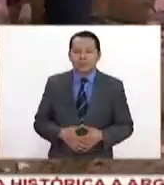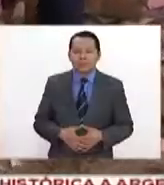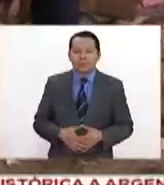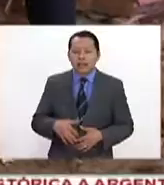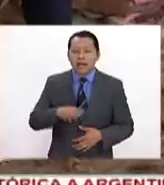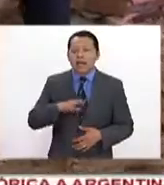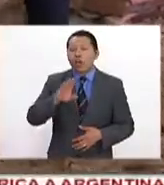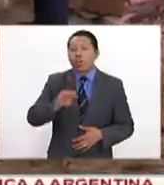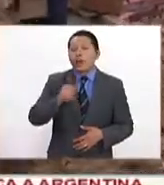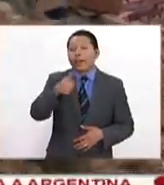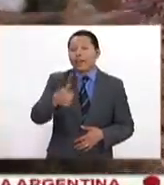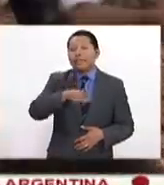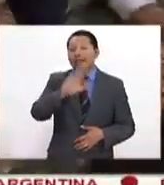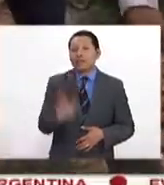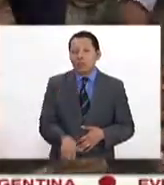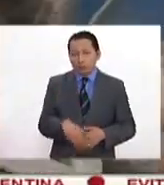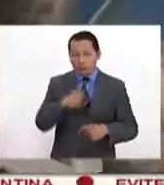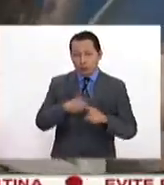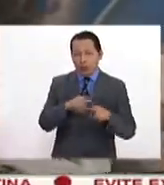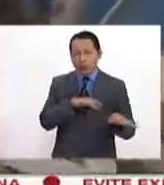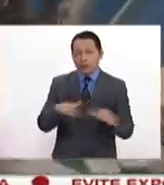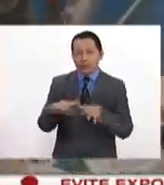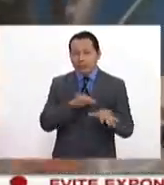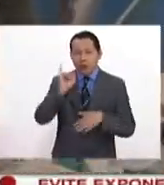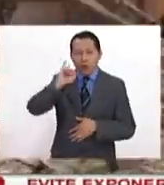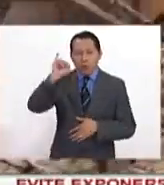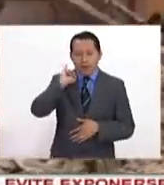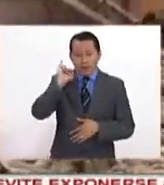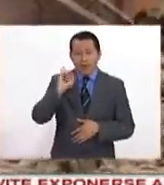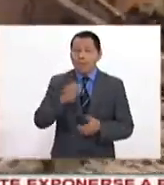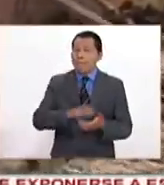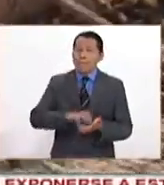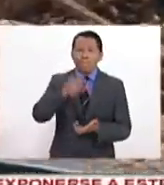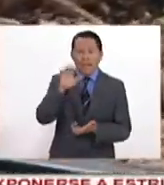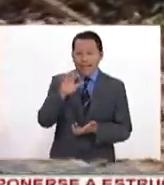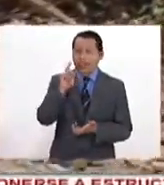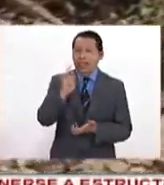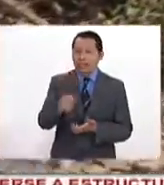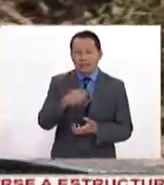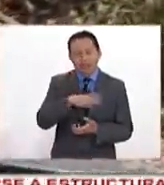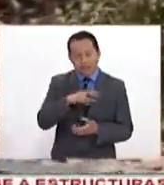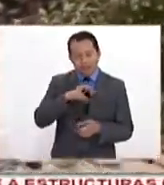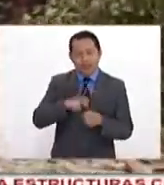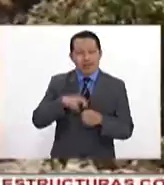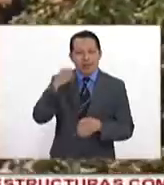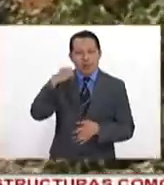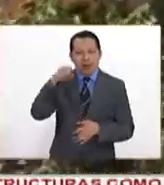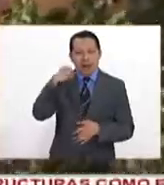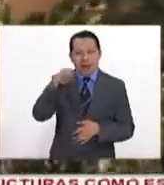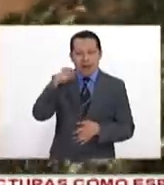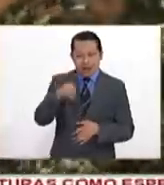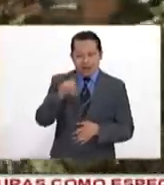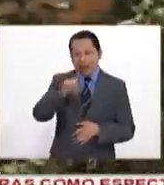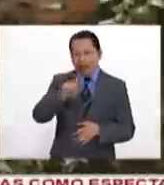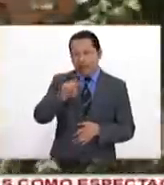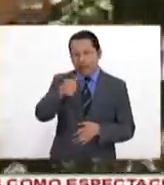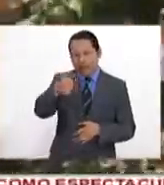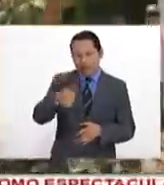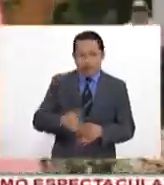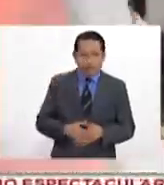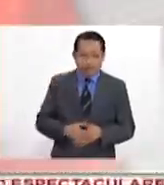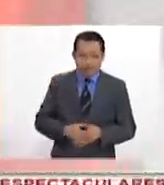Aumenta 96 el número de muertos por el sismo del pasado jueves. La mayoría de las víctimas se registran en Oaxaca, con 76.